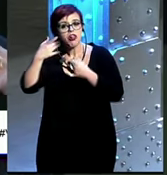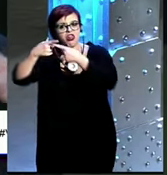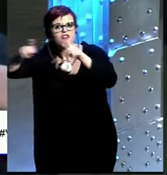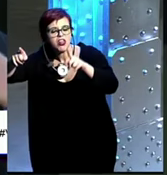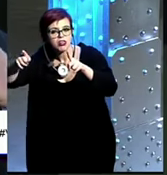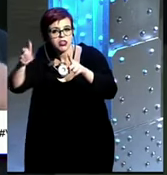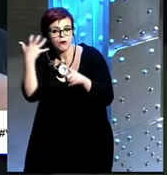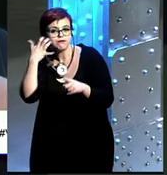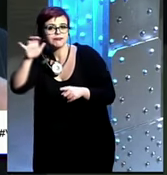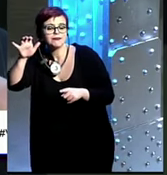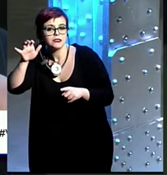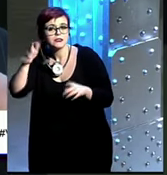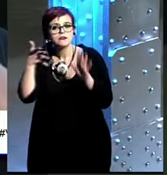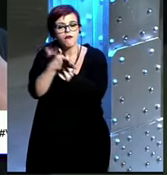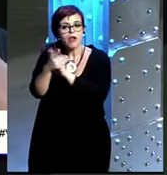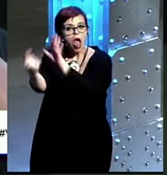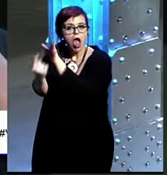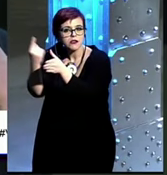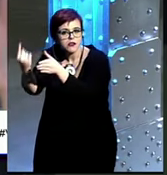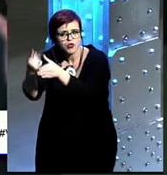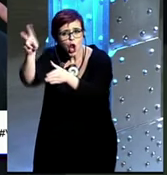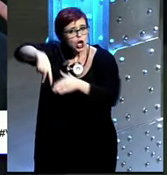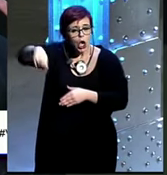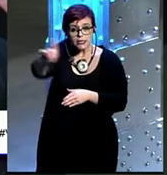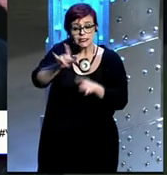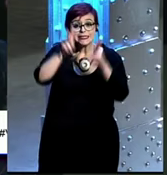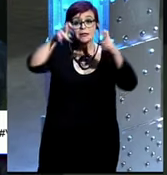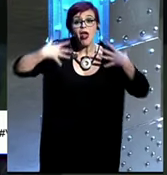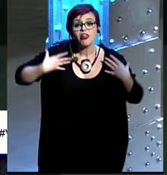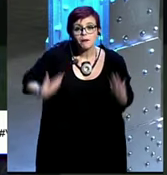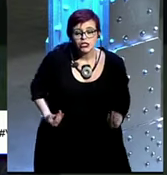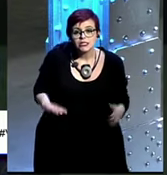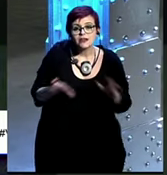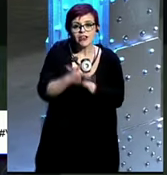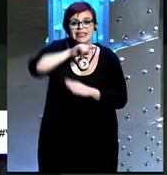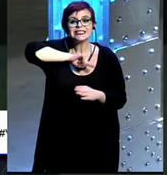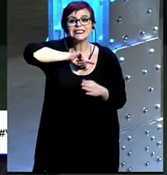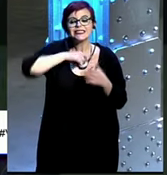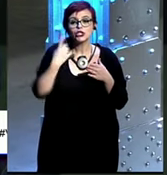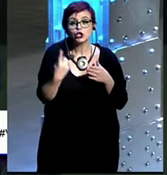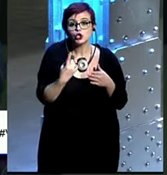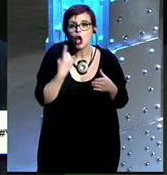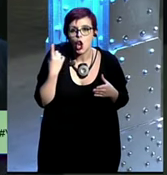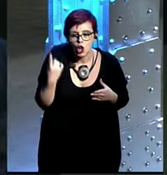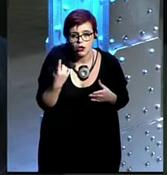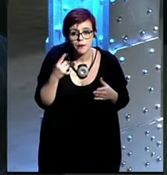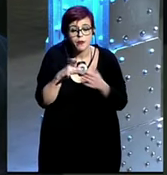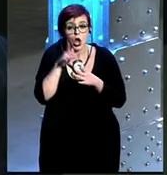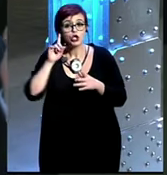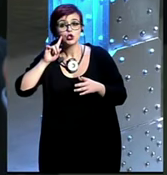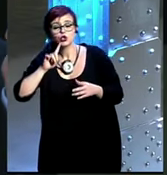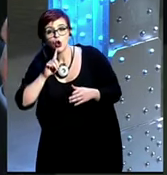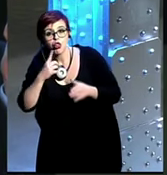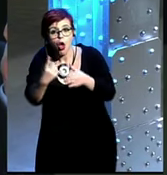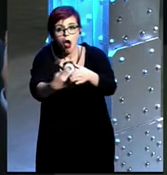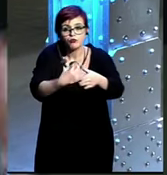como resultado el aislamiento. La depresión es una enfermedad de la soledad. El estar sordo, el autismo, el